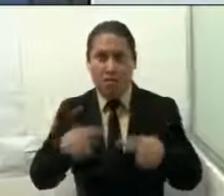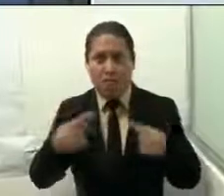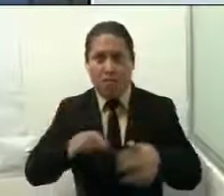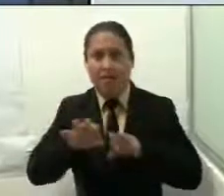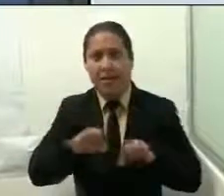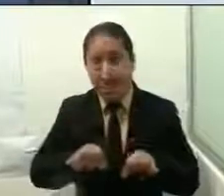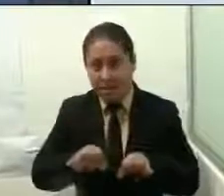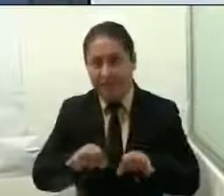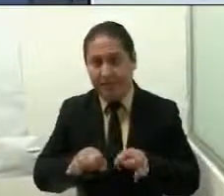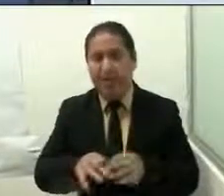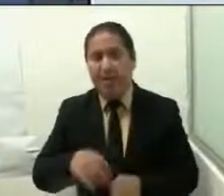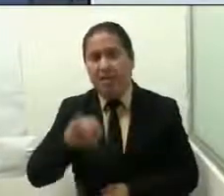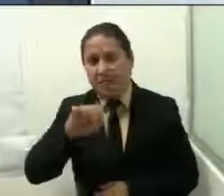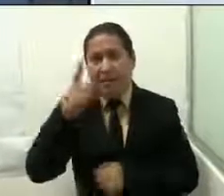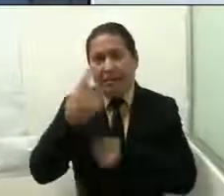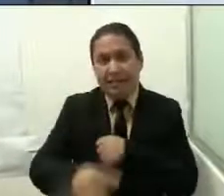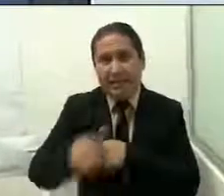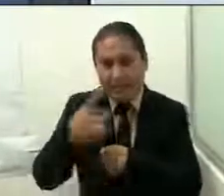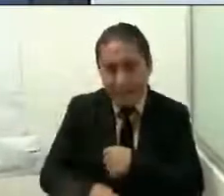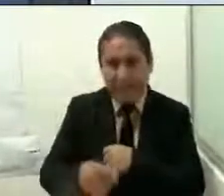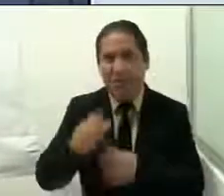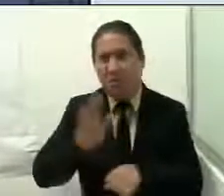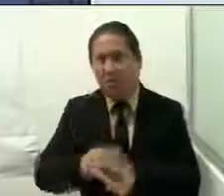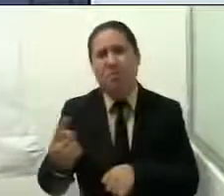afectados al destinar